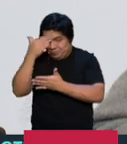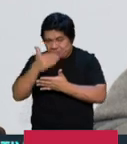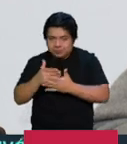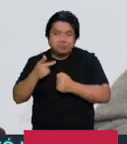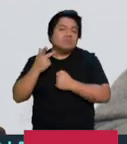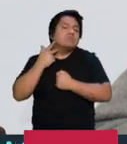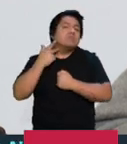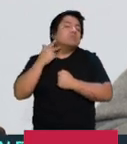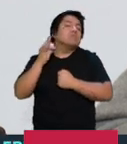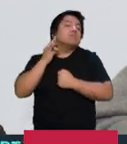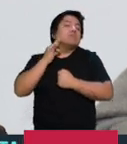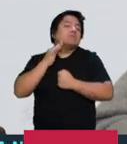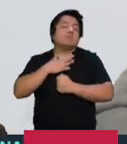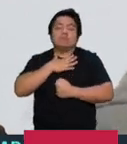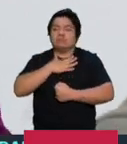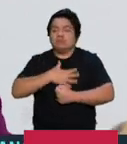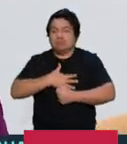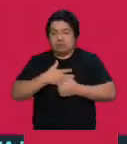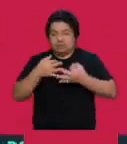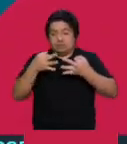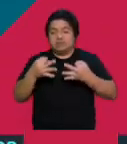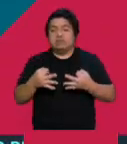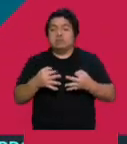política fiscal justa.